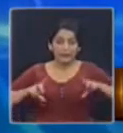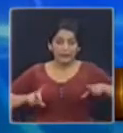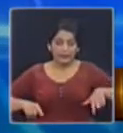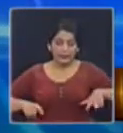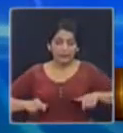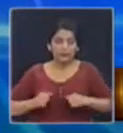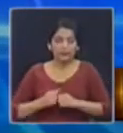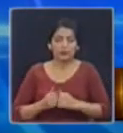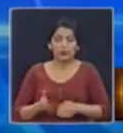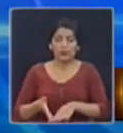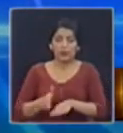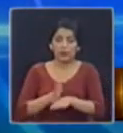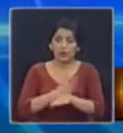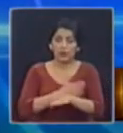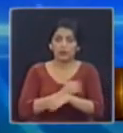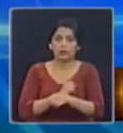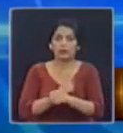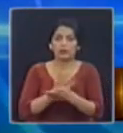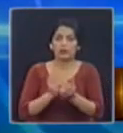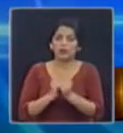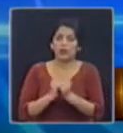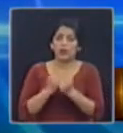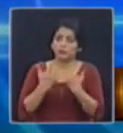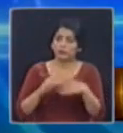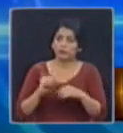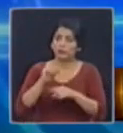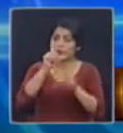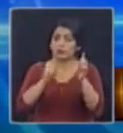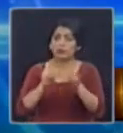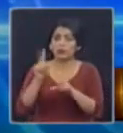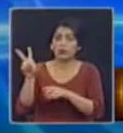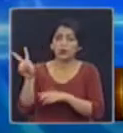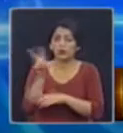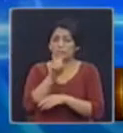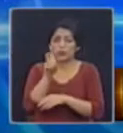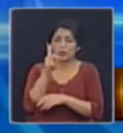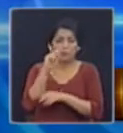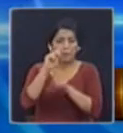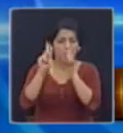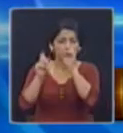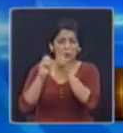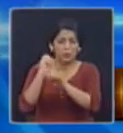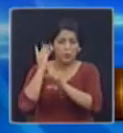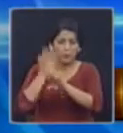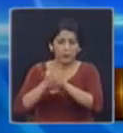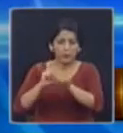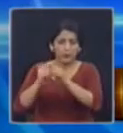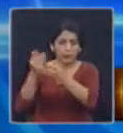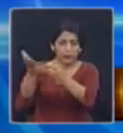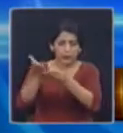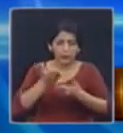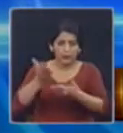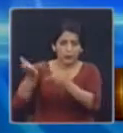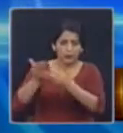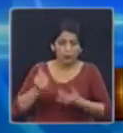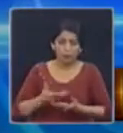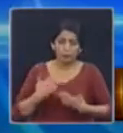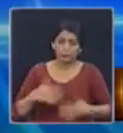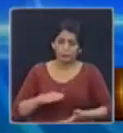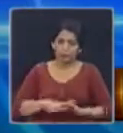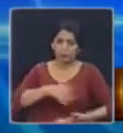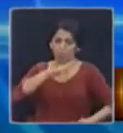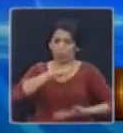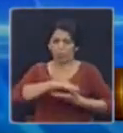200 propuestas, y hay un límite, según lo que estaba leyendo, de 8 a 10 preguntas, y creo que realmente son 8. Tendrá que depurar entre todas